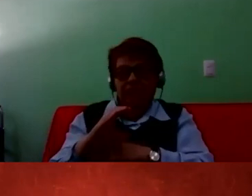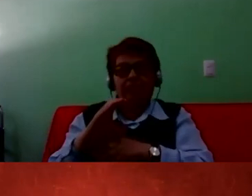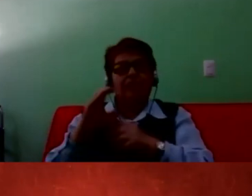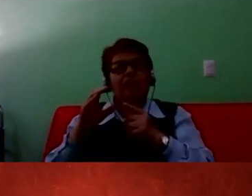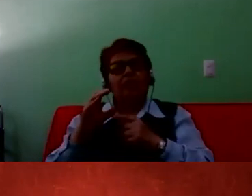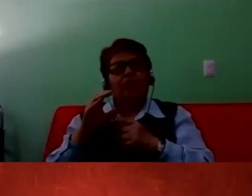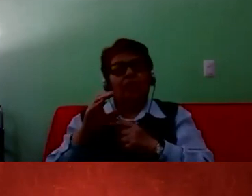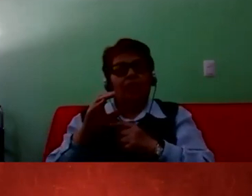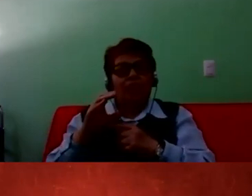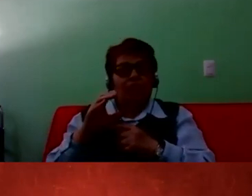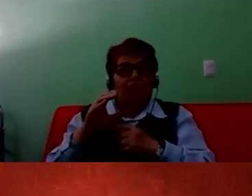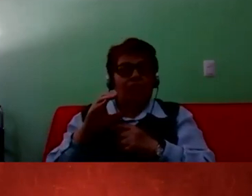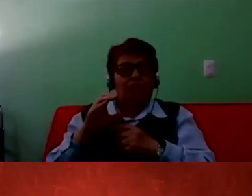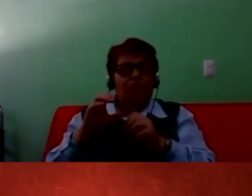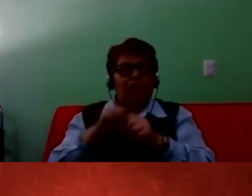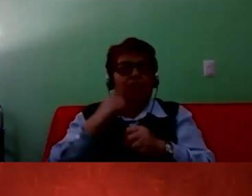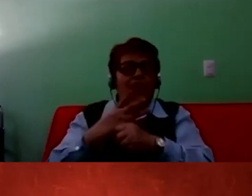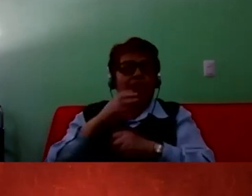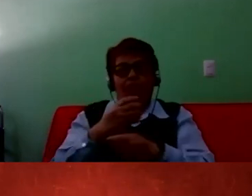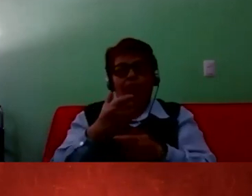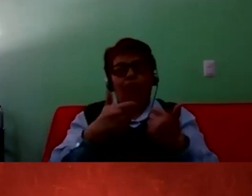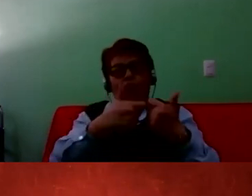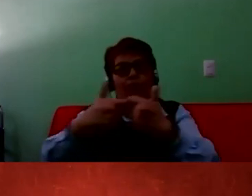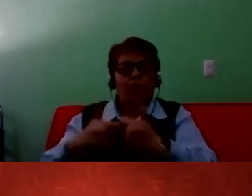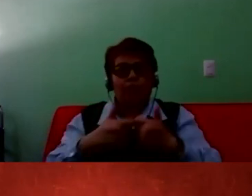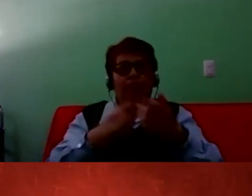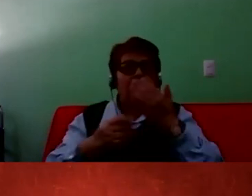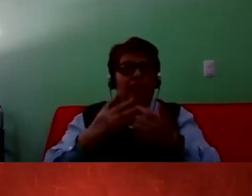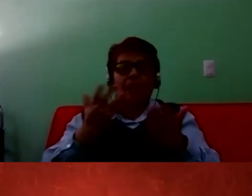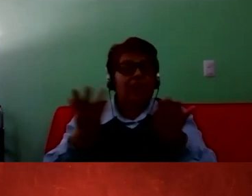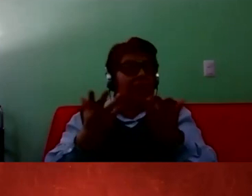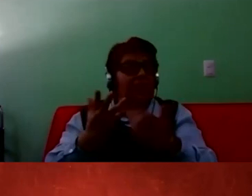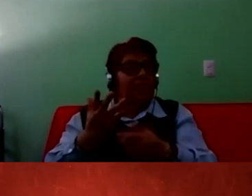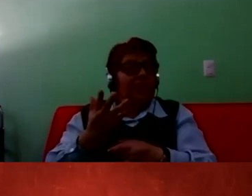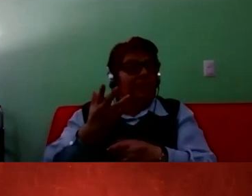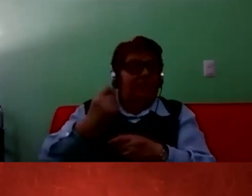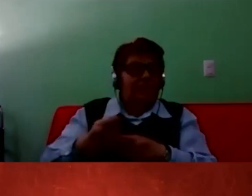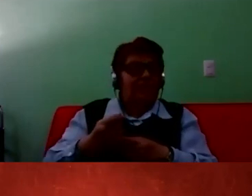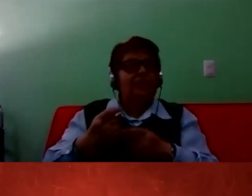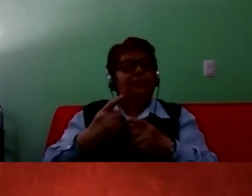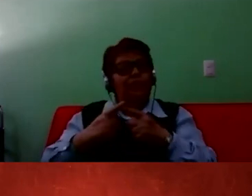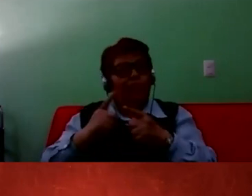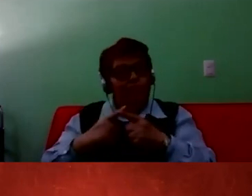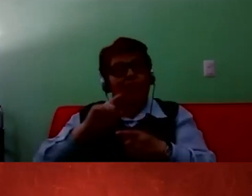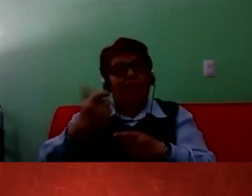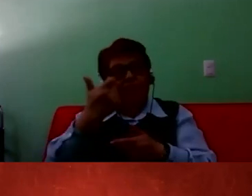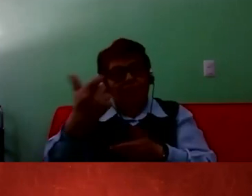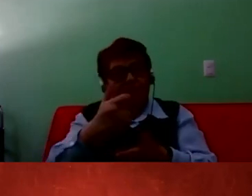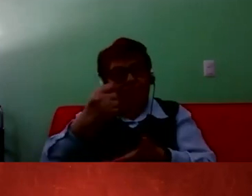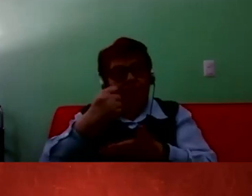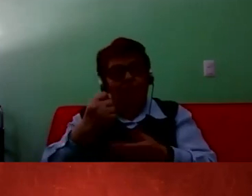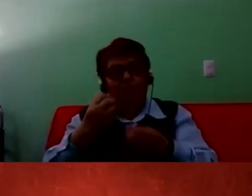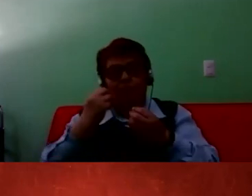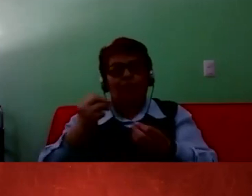o sociedad cooperativa, no están interesados en ello, porque además eso implica cierto recurso económico, que muchos de